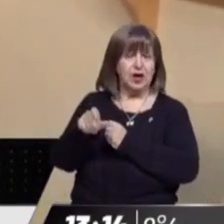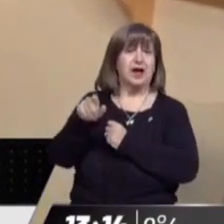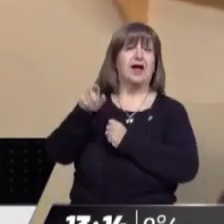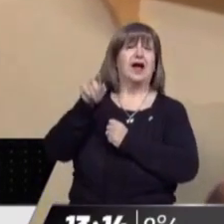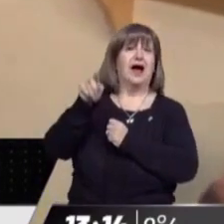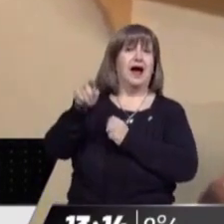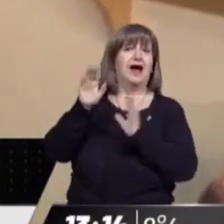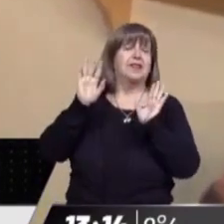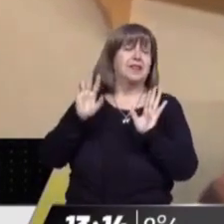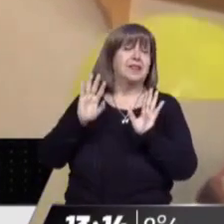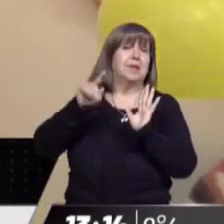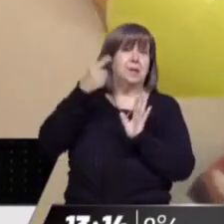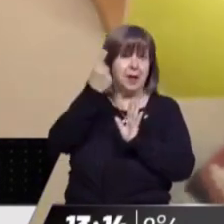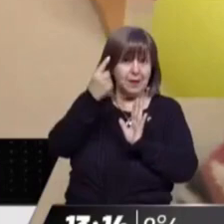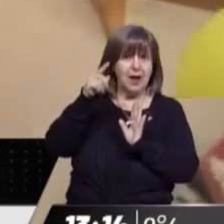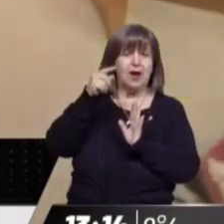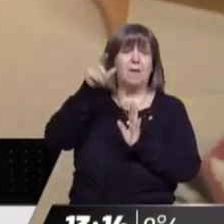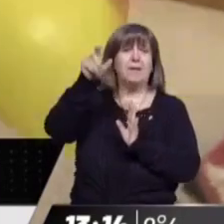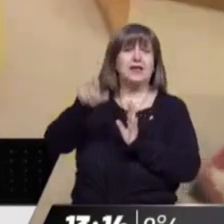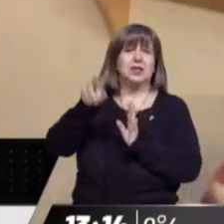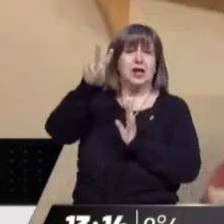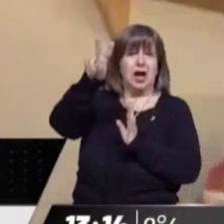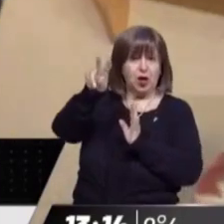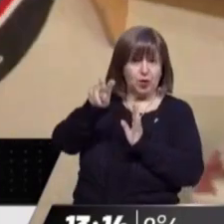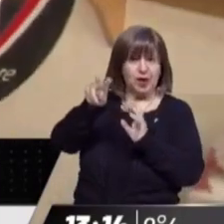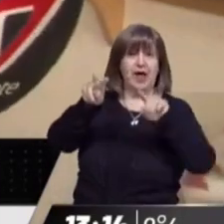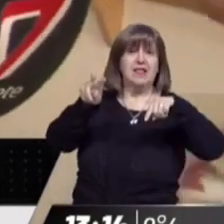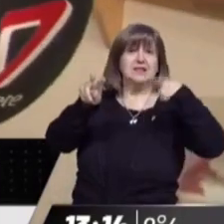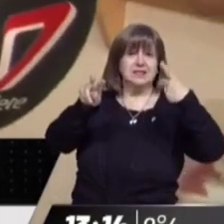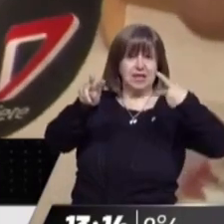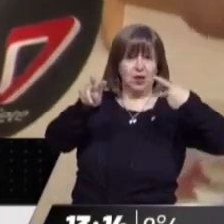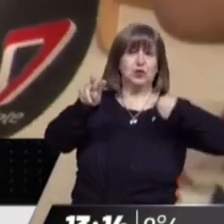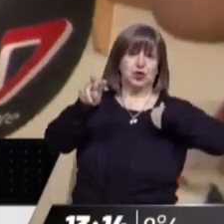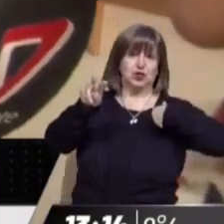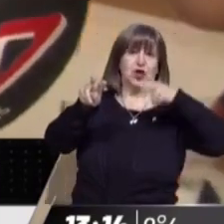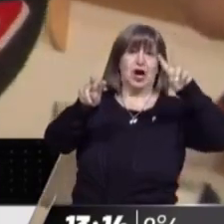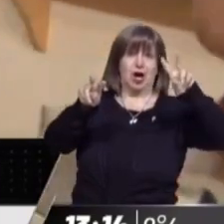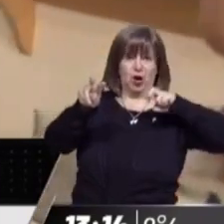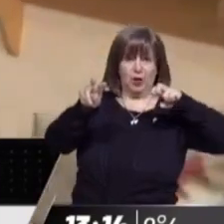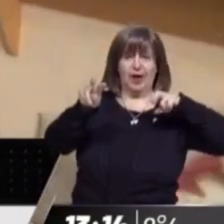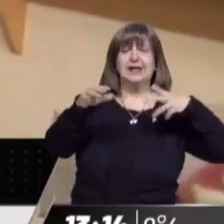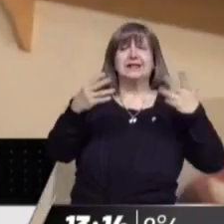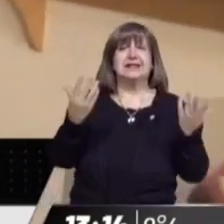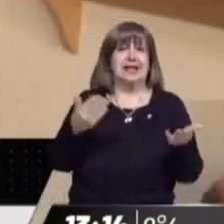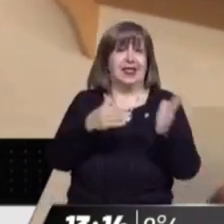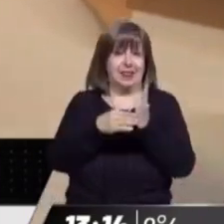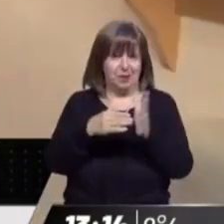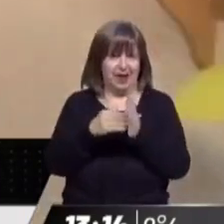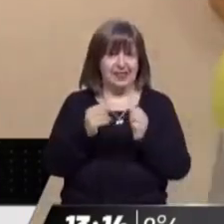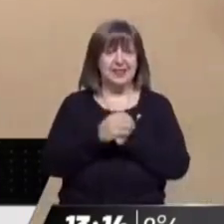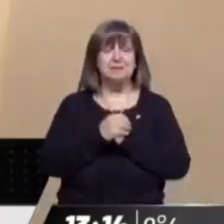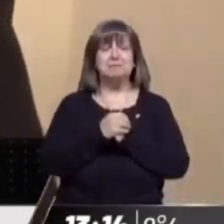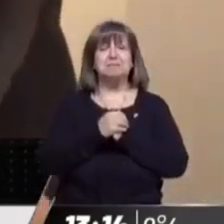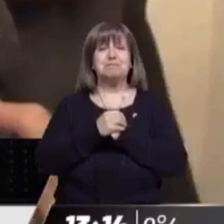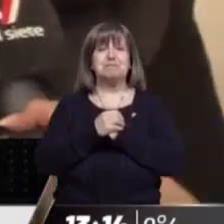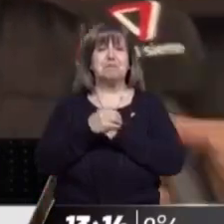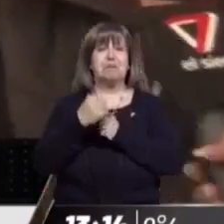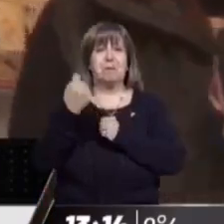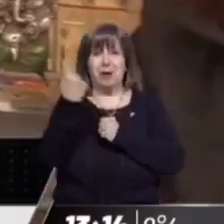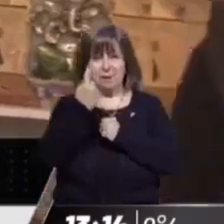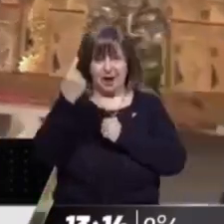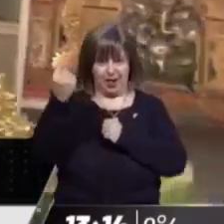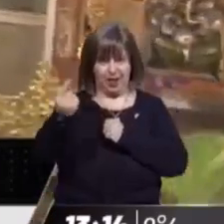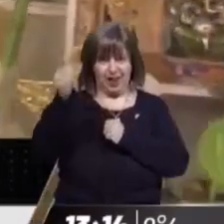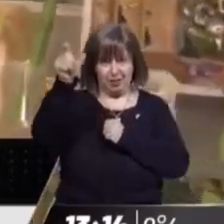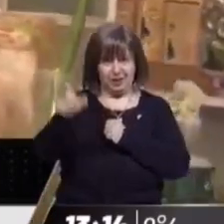ahí iremos a pensar. Bueno, pero esto ha generado entusiasmo y mucho movimiento, veo. Sí.